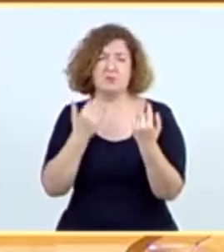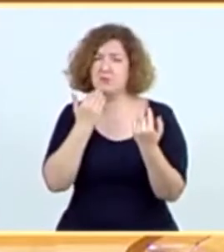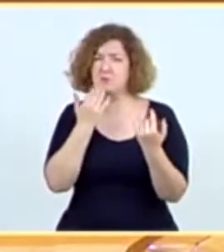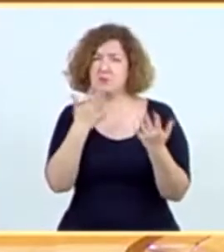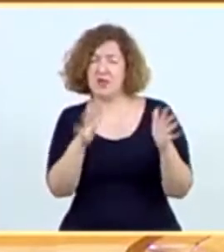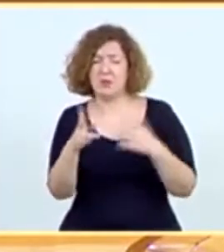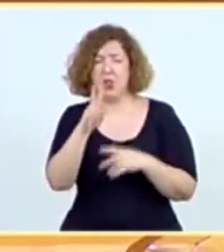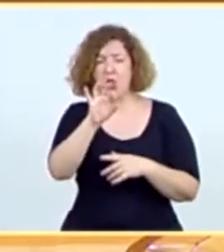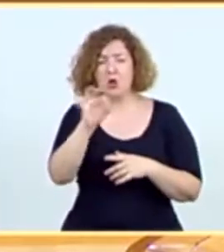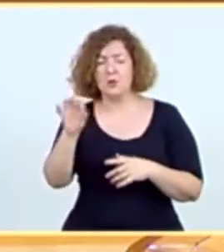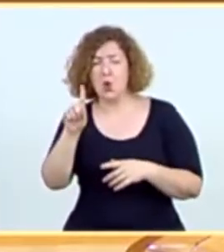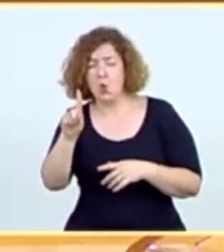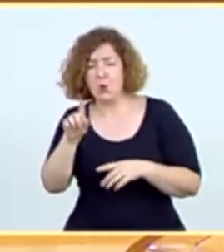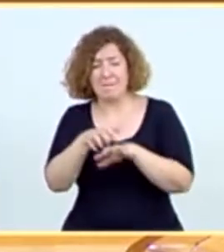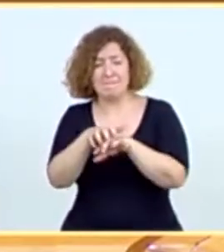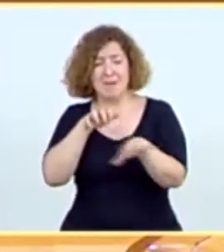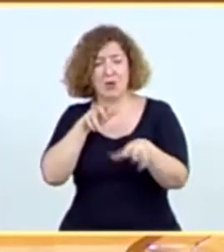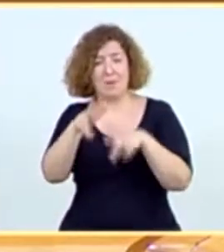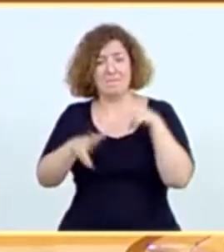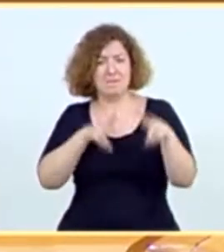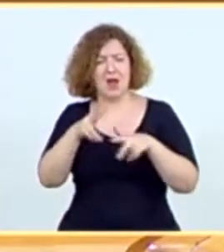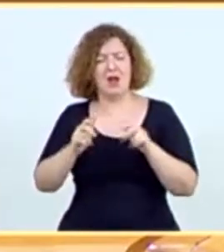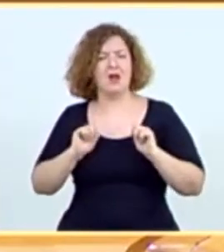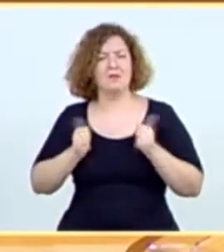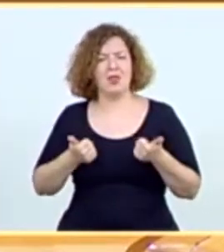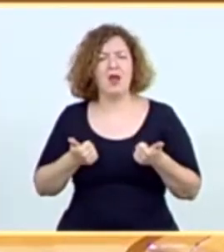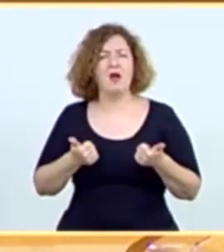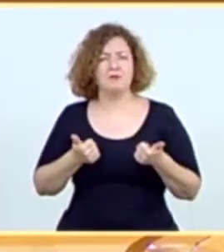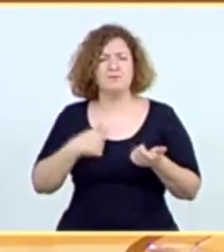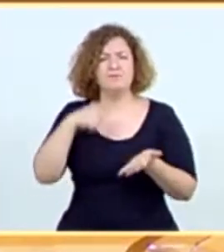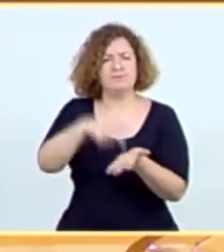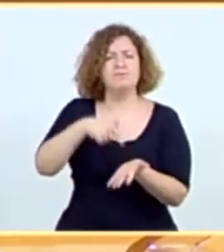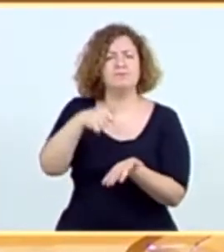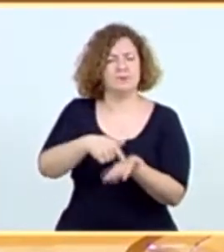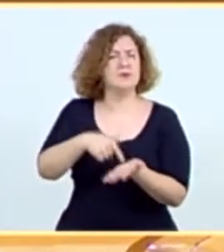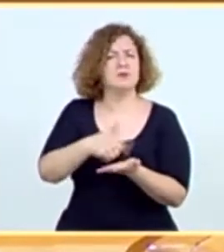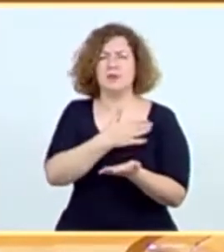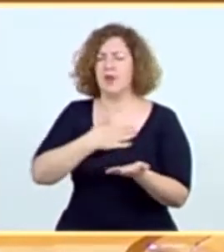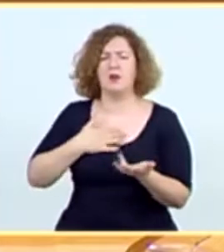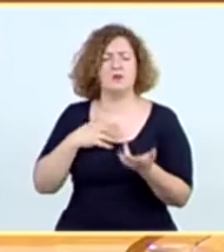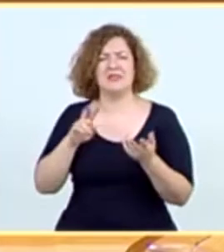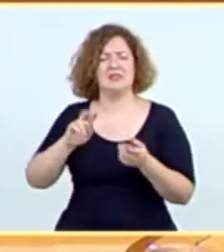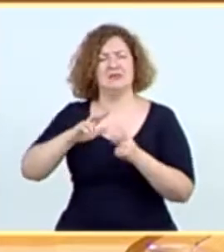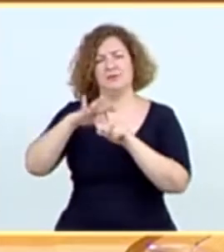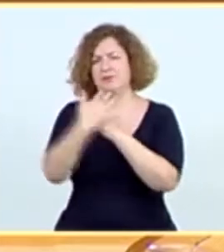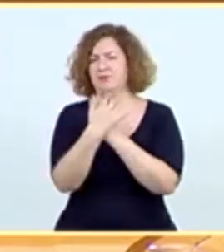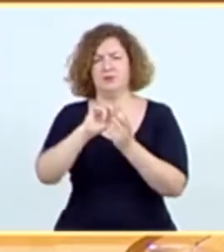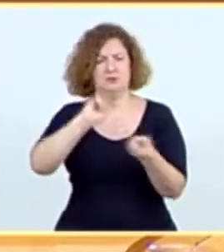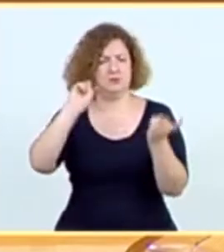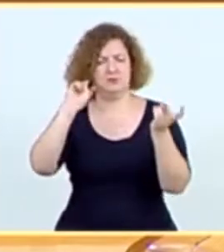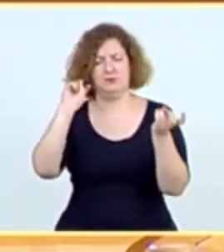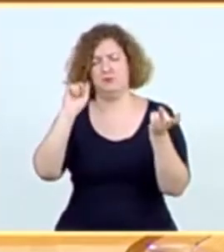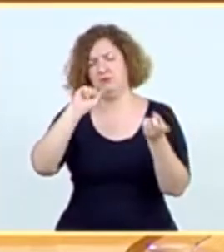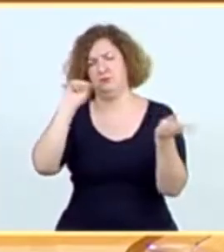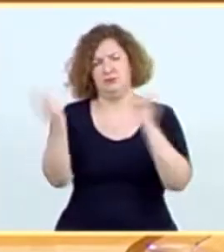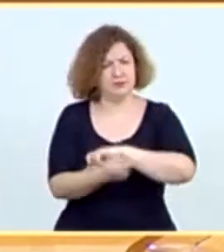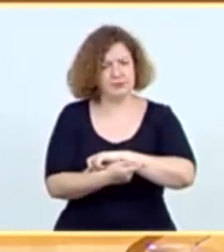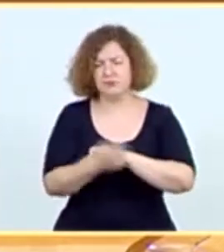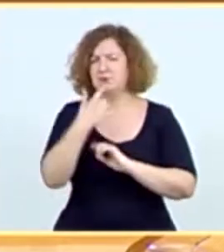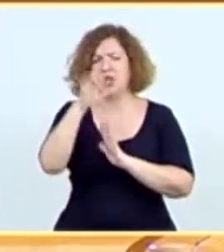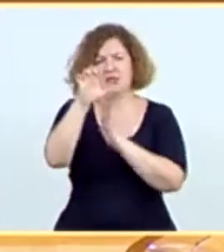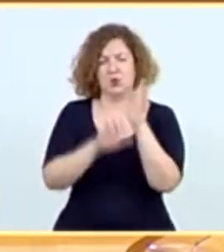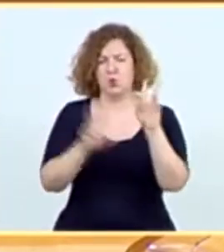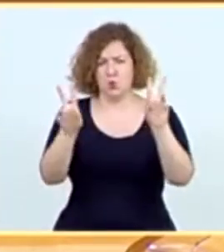el 2001, la mayoría política en el País Vasco empezara a demandar un nuevo estatus político. Queremos mayor autogobierno para